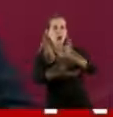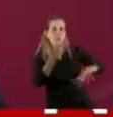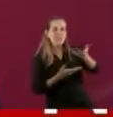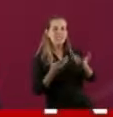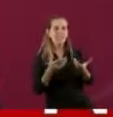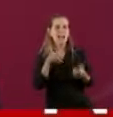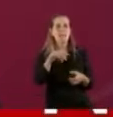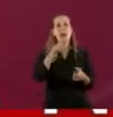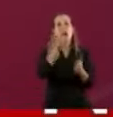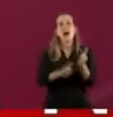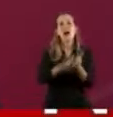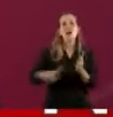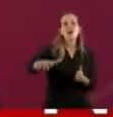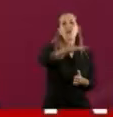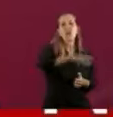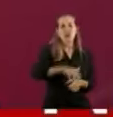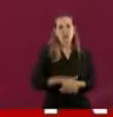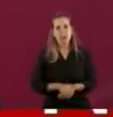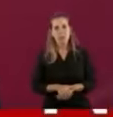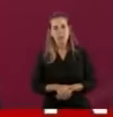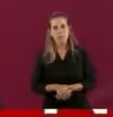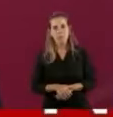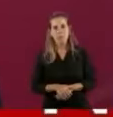necesitamos en Rosario. Y por eso